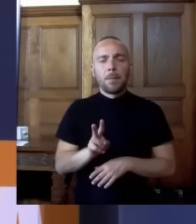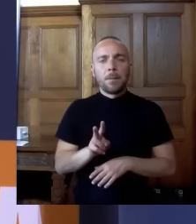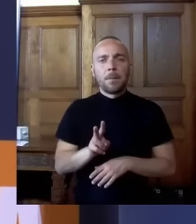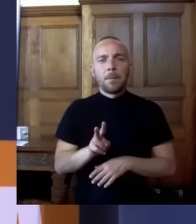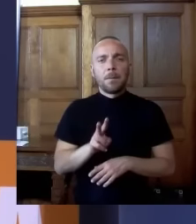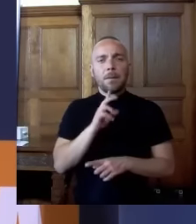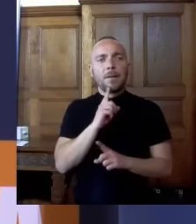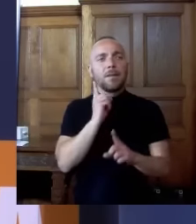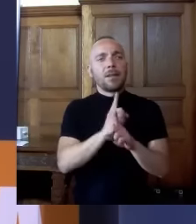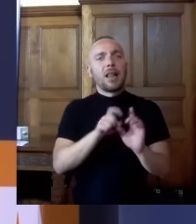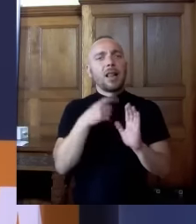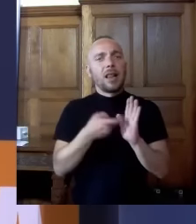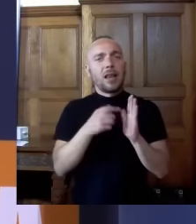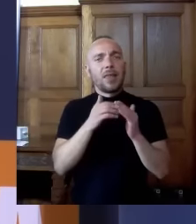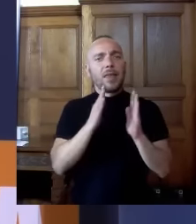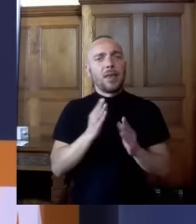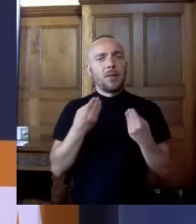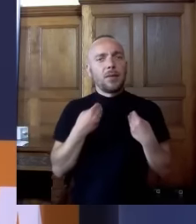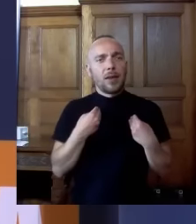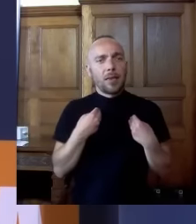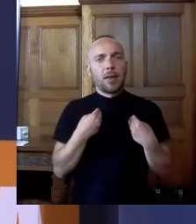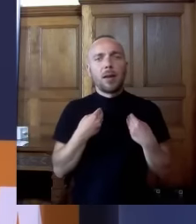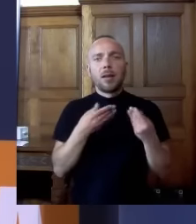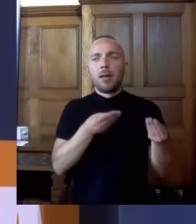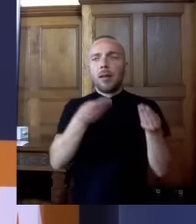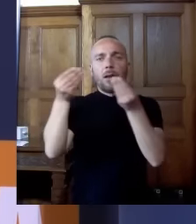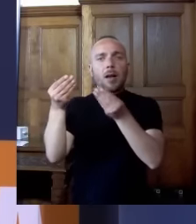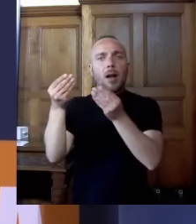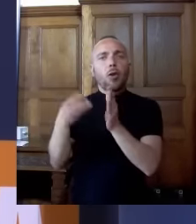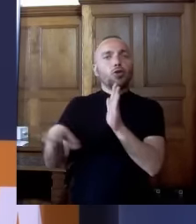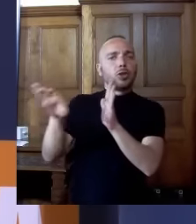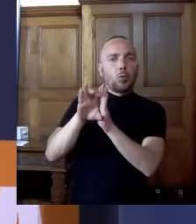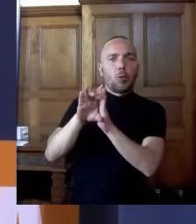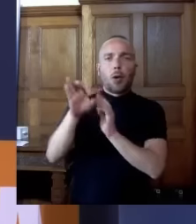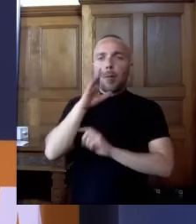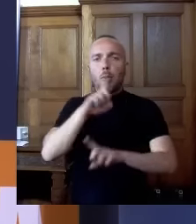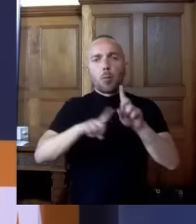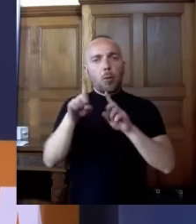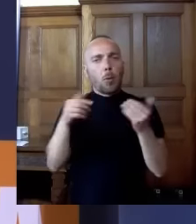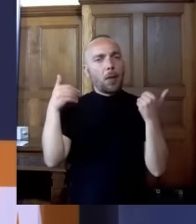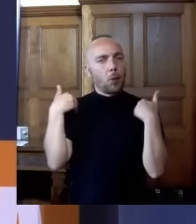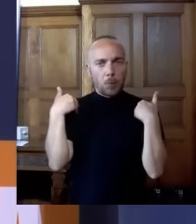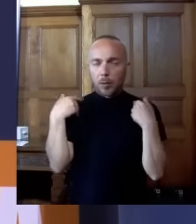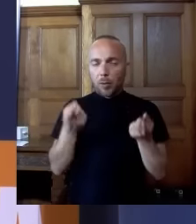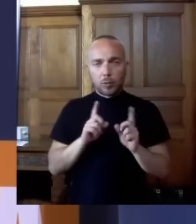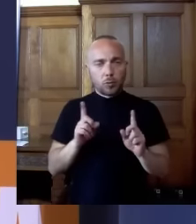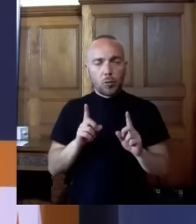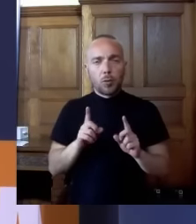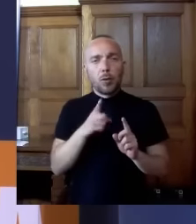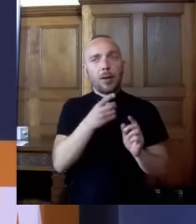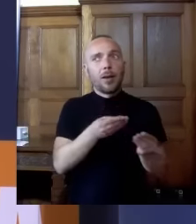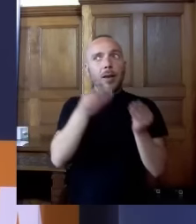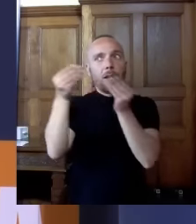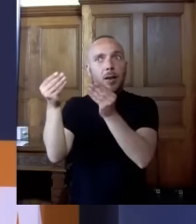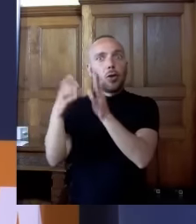opone a la ley de vivienda y la lleva al constitucional por un problema de competencias lo lleva al constitucional quiere